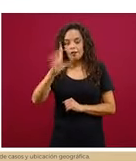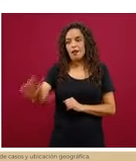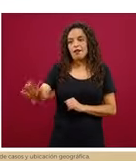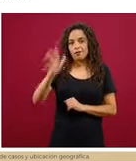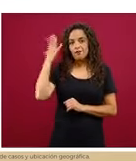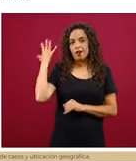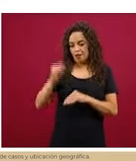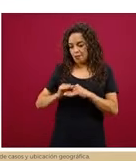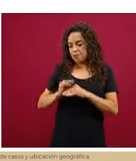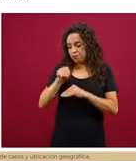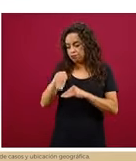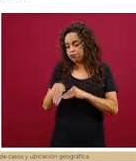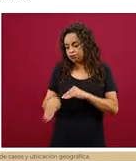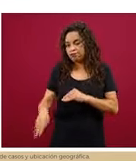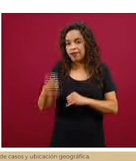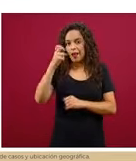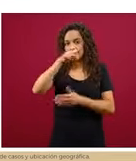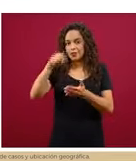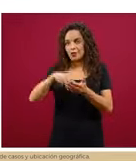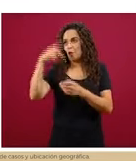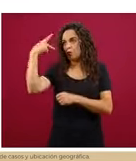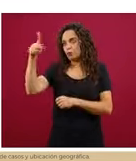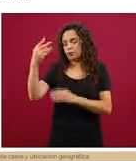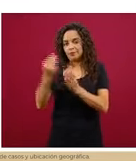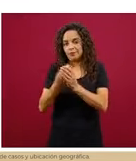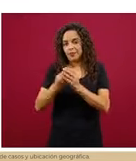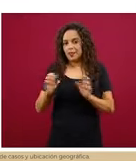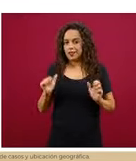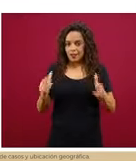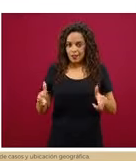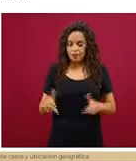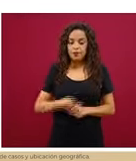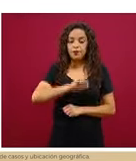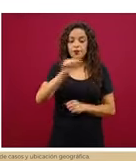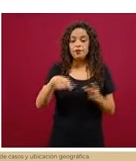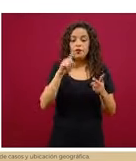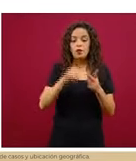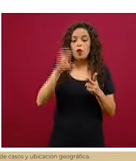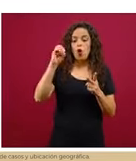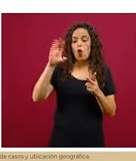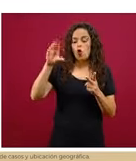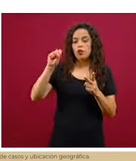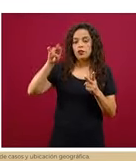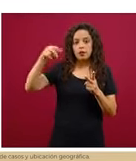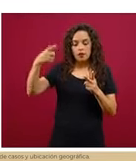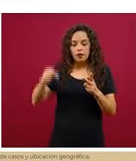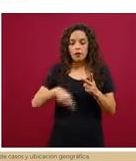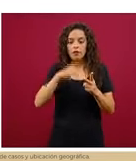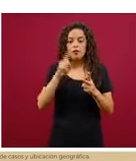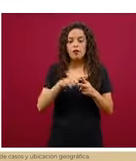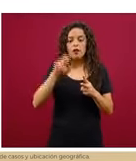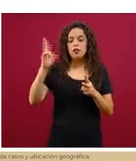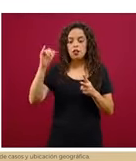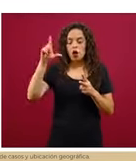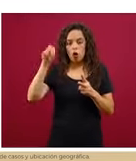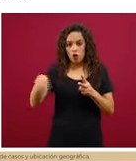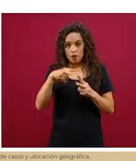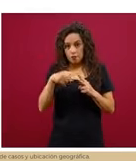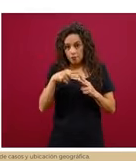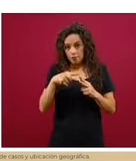hemos visto en la entidad. Y Ocosingo y Chilón prácticamente con un comportamiento muy basal, una intensidad